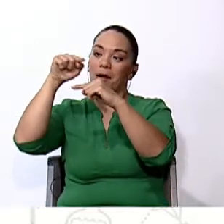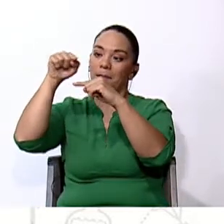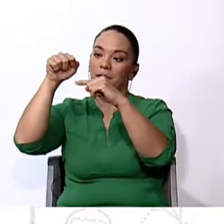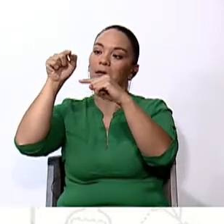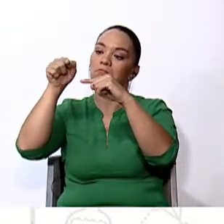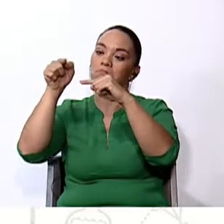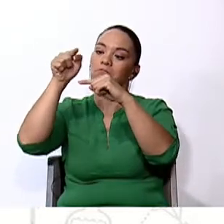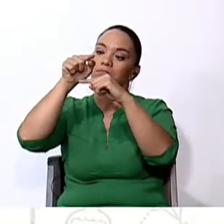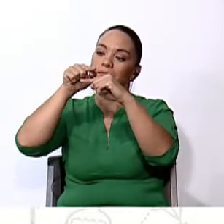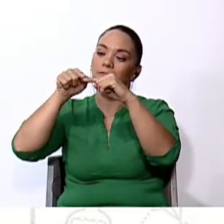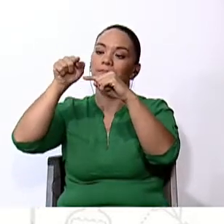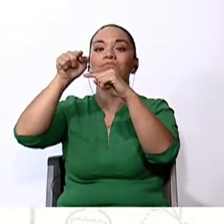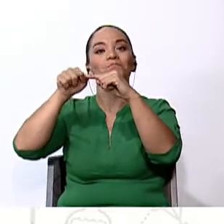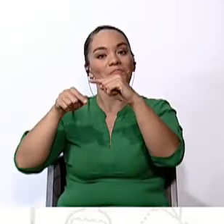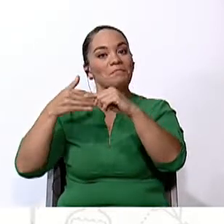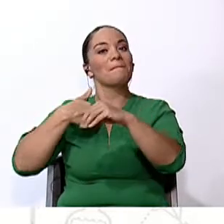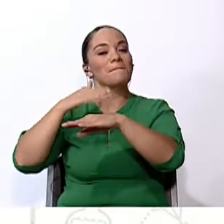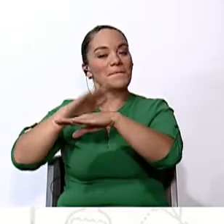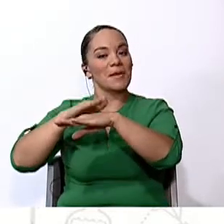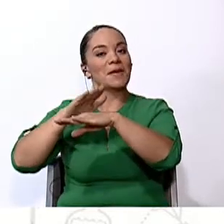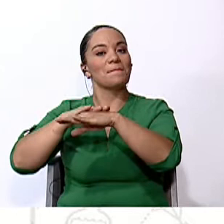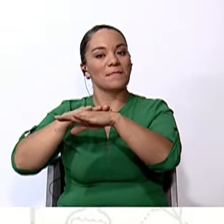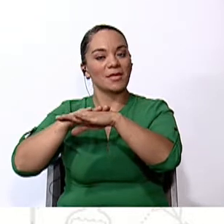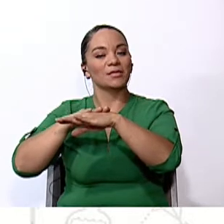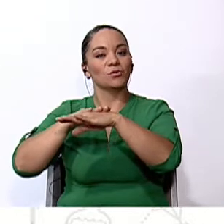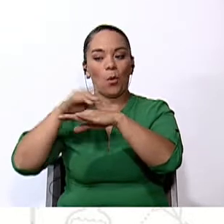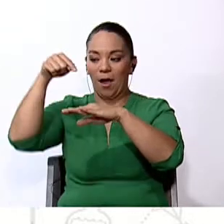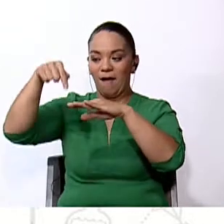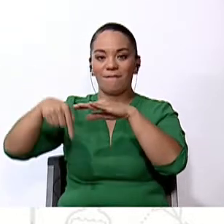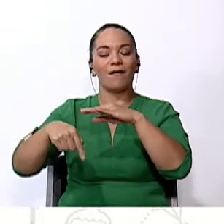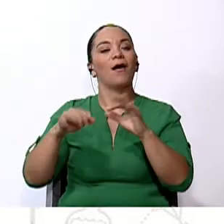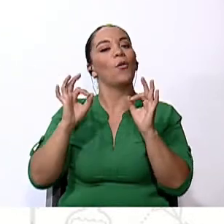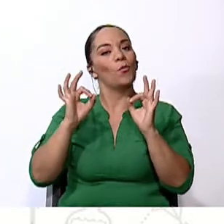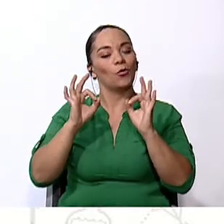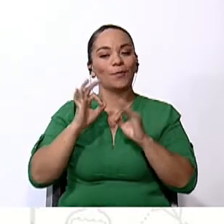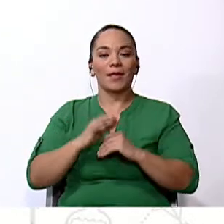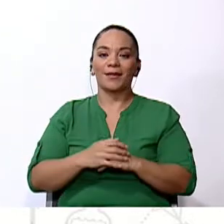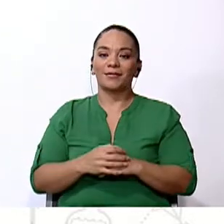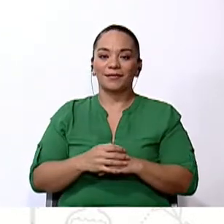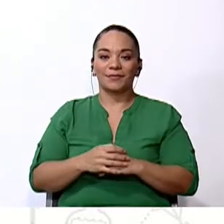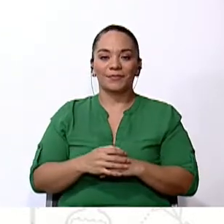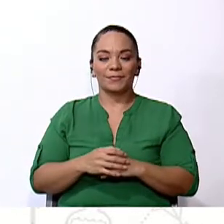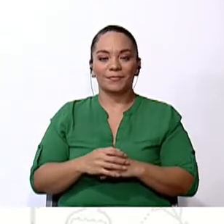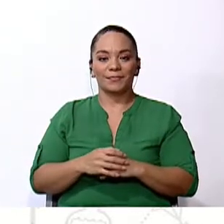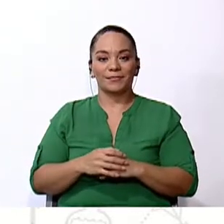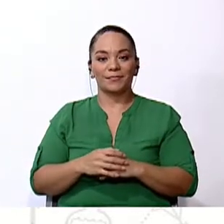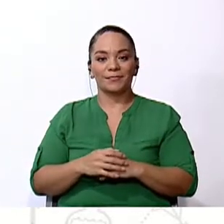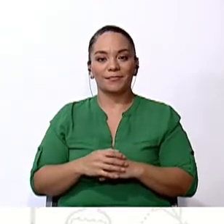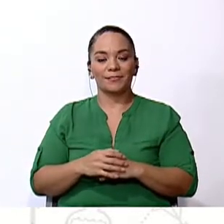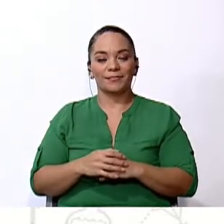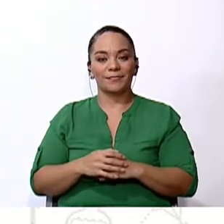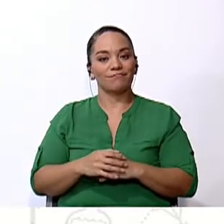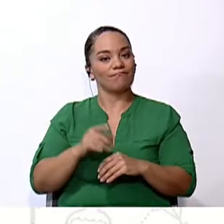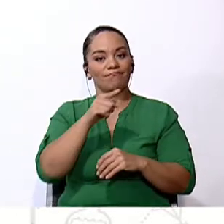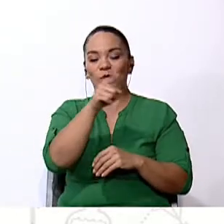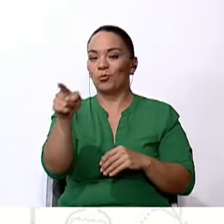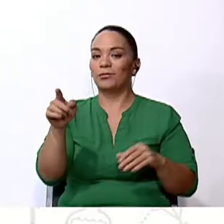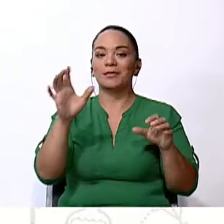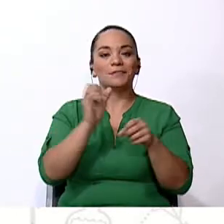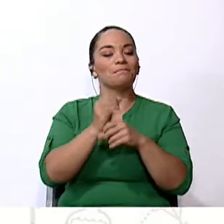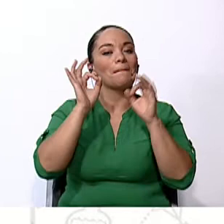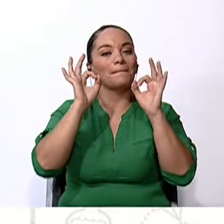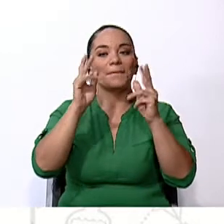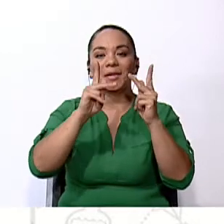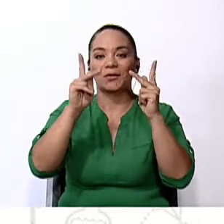abajo y tiene permiso de salirse del renglón. Entonces, hacia abajo un poquitito más y así les quedó